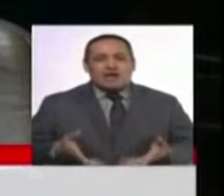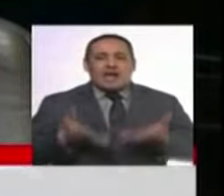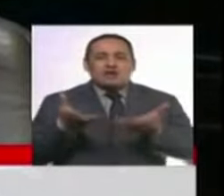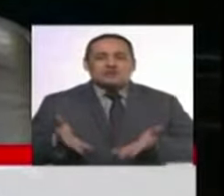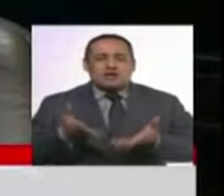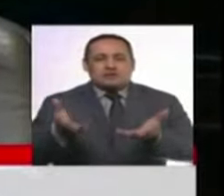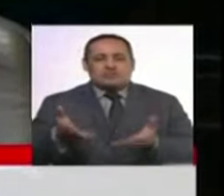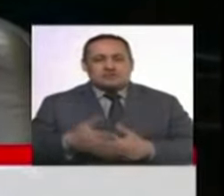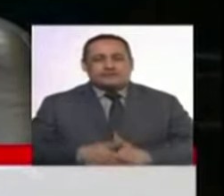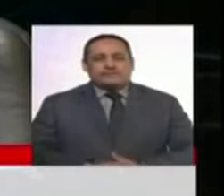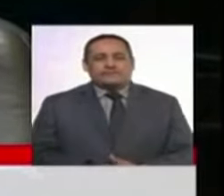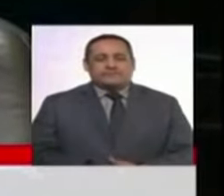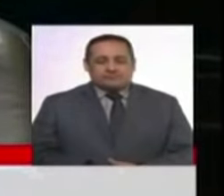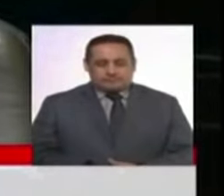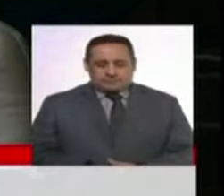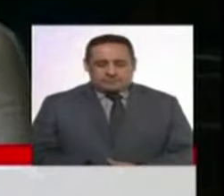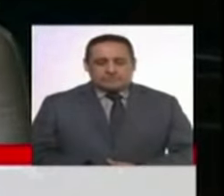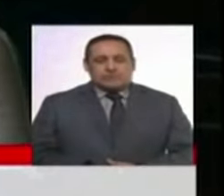favoreciendo